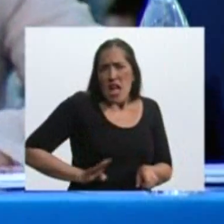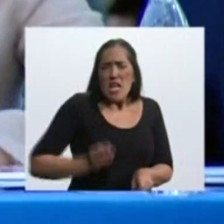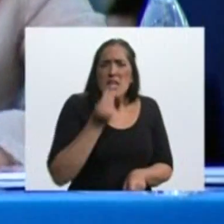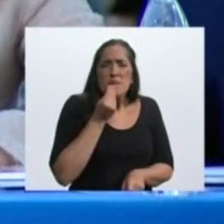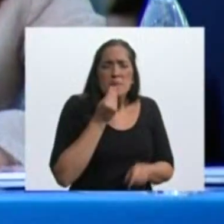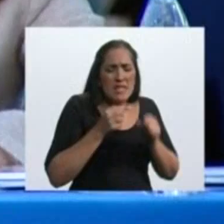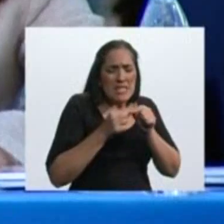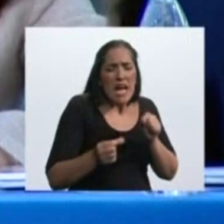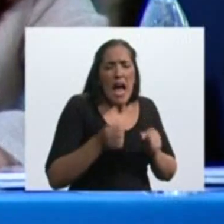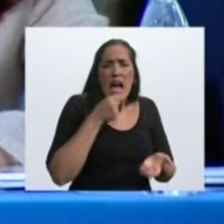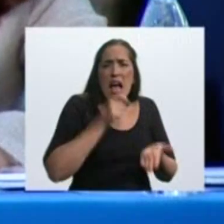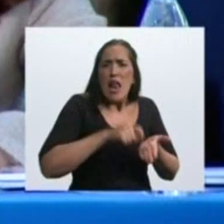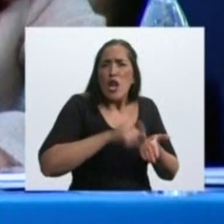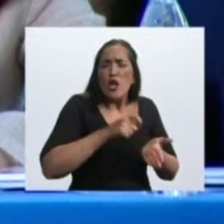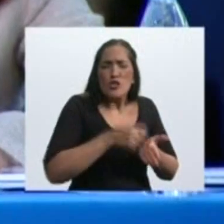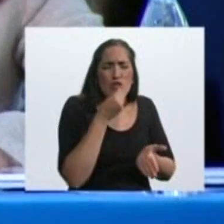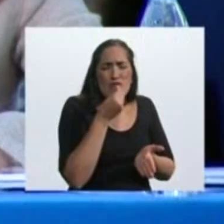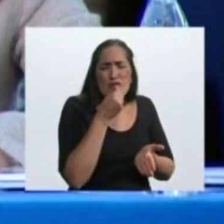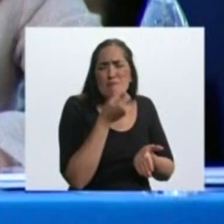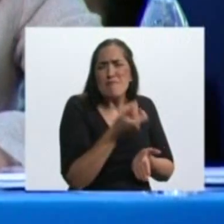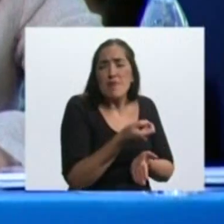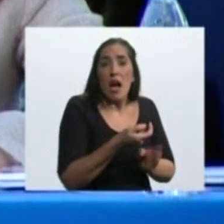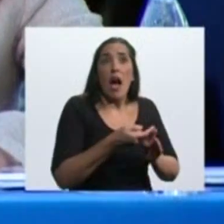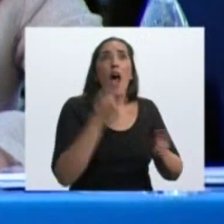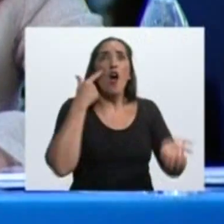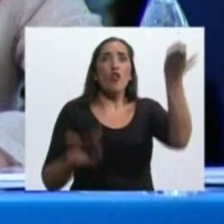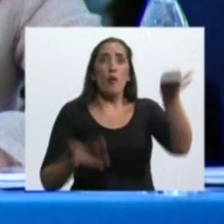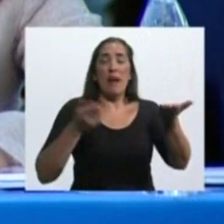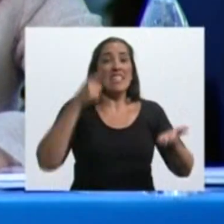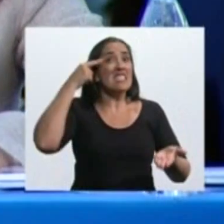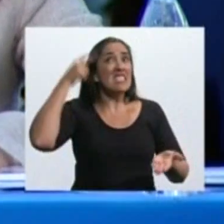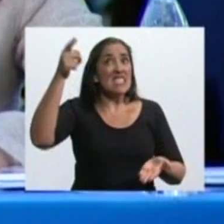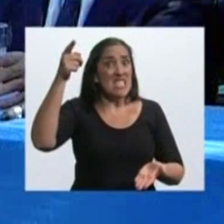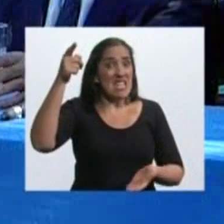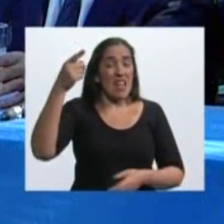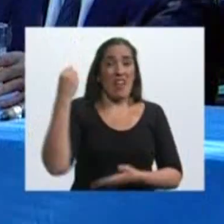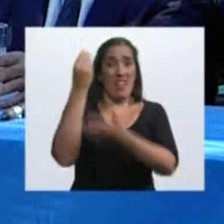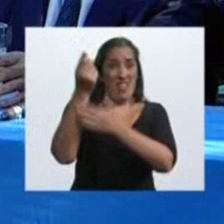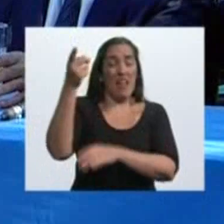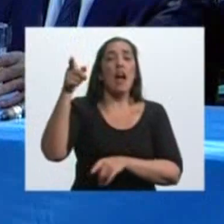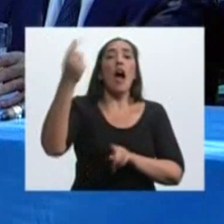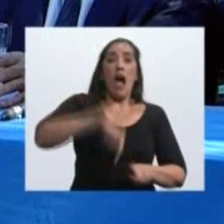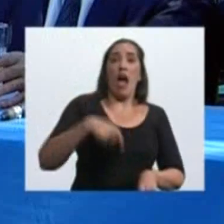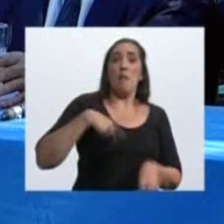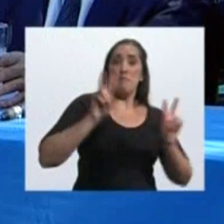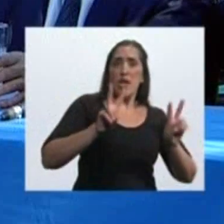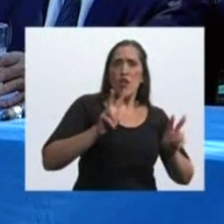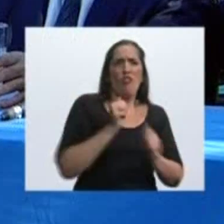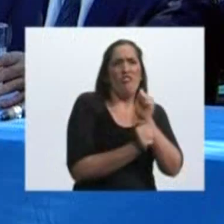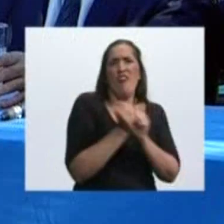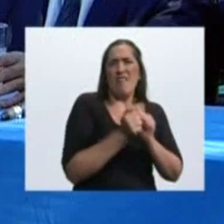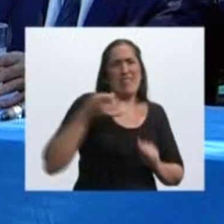arroz. Nosotros acá en el 49, con el general Perón en el poder, teníamos todas las